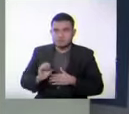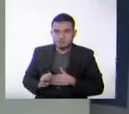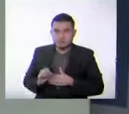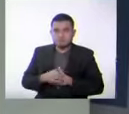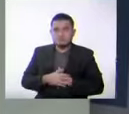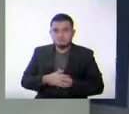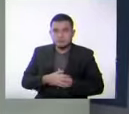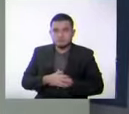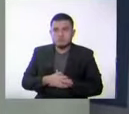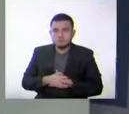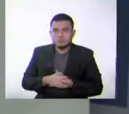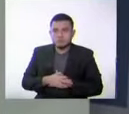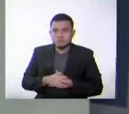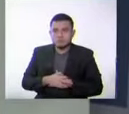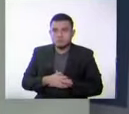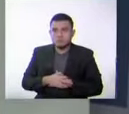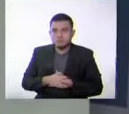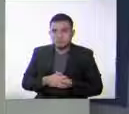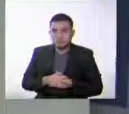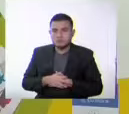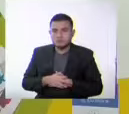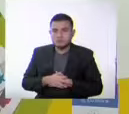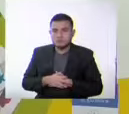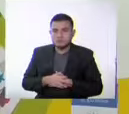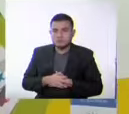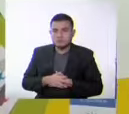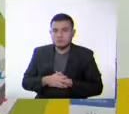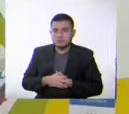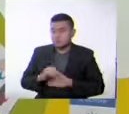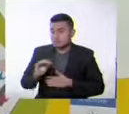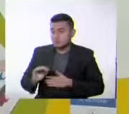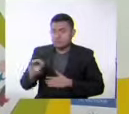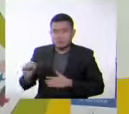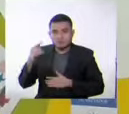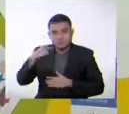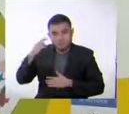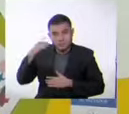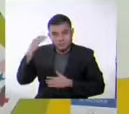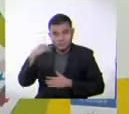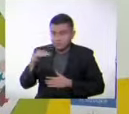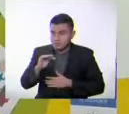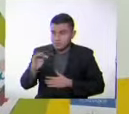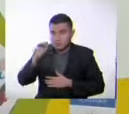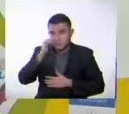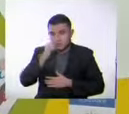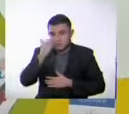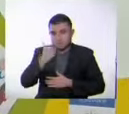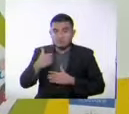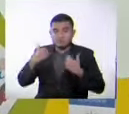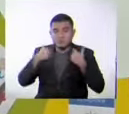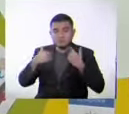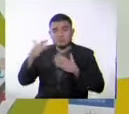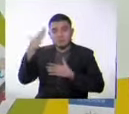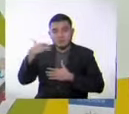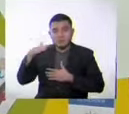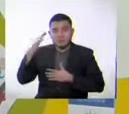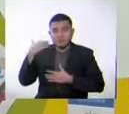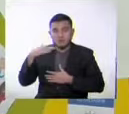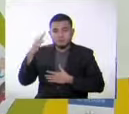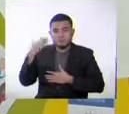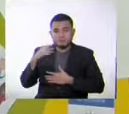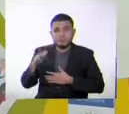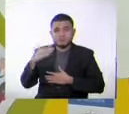A las leyes, a las normas. Desde pequeño, los niños y las niñas, los adolescentes deben de acostumbrarse